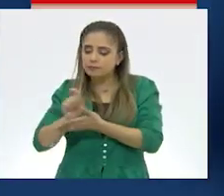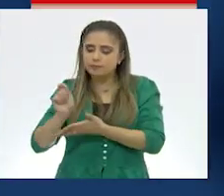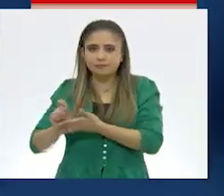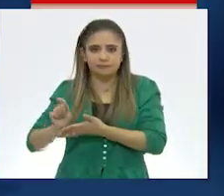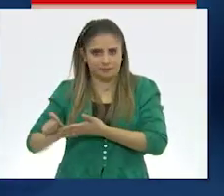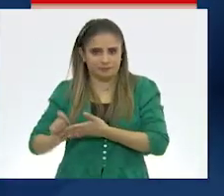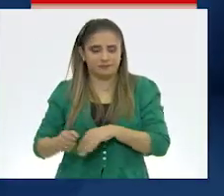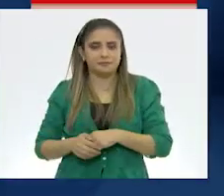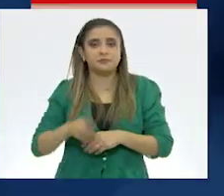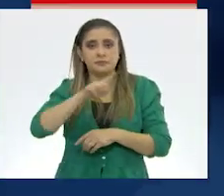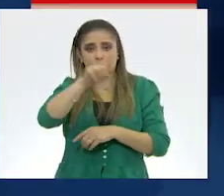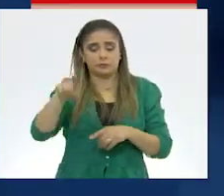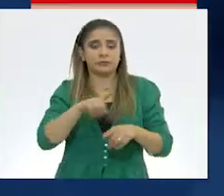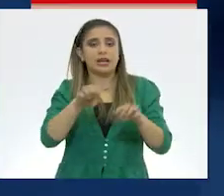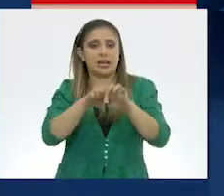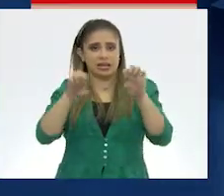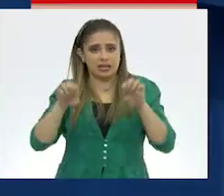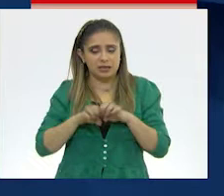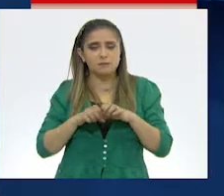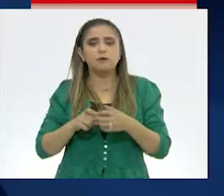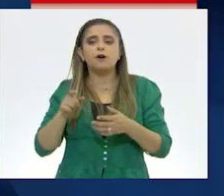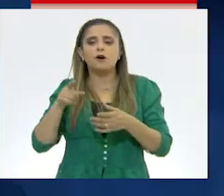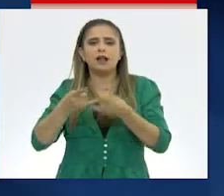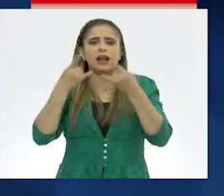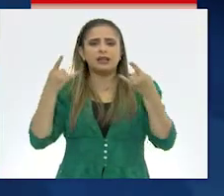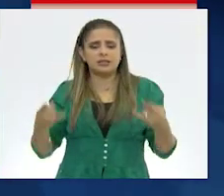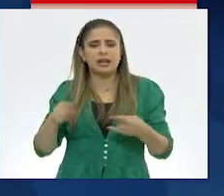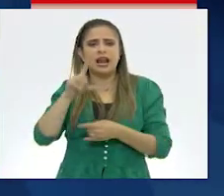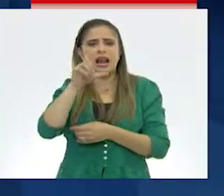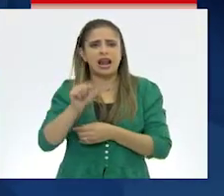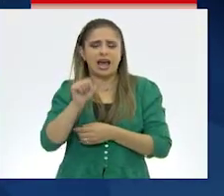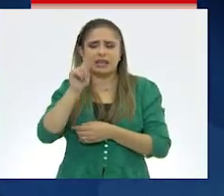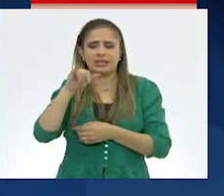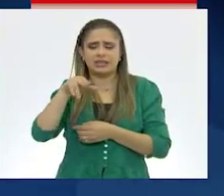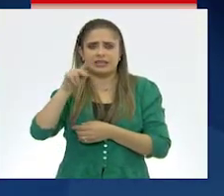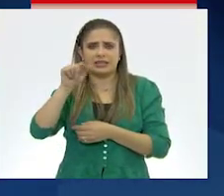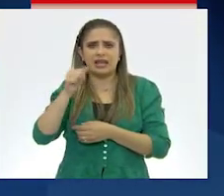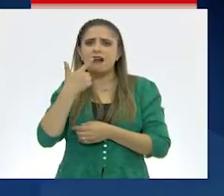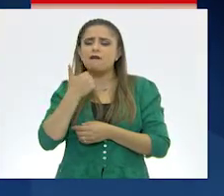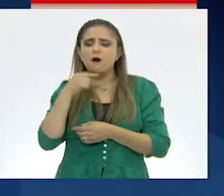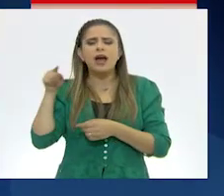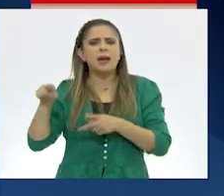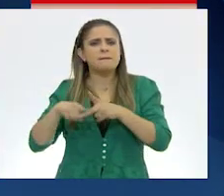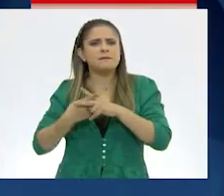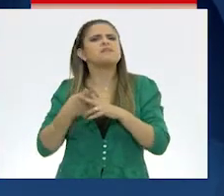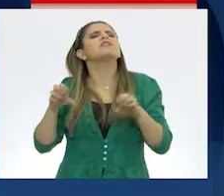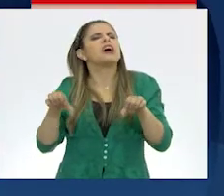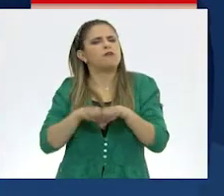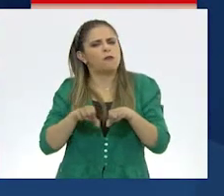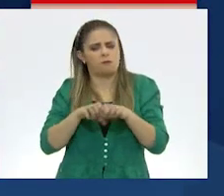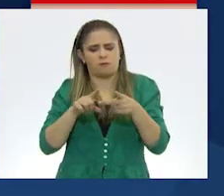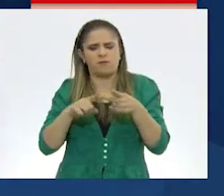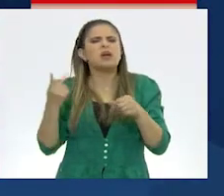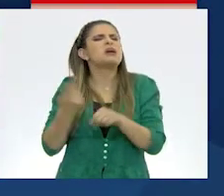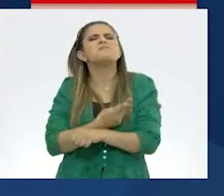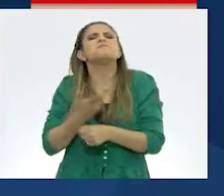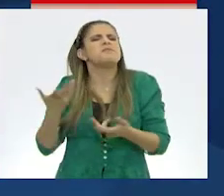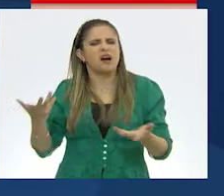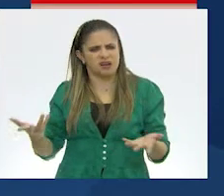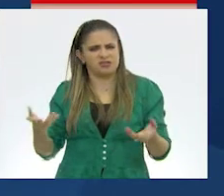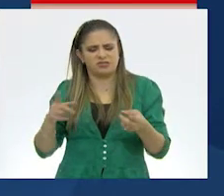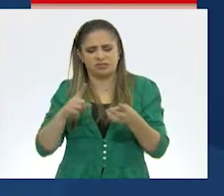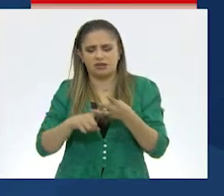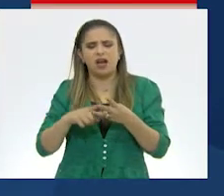En equipos, comenten sobre el cuento La tinta roja. ¿Cómo comienza? ¿Qué pasa después?